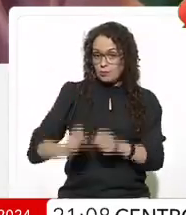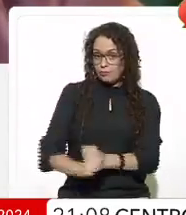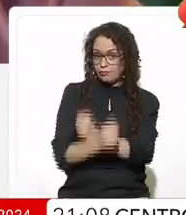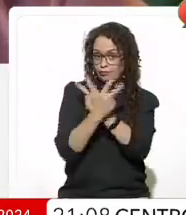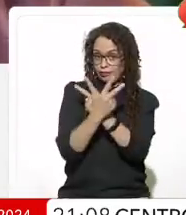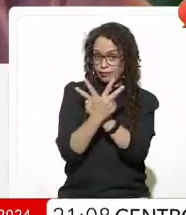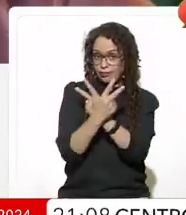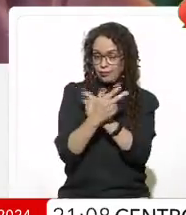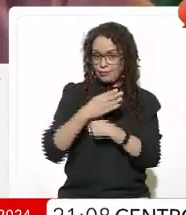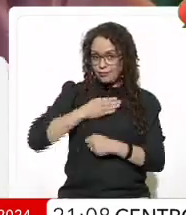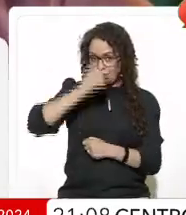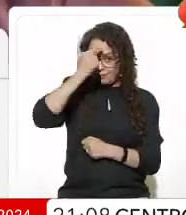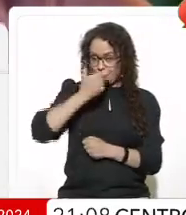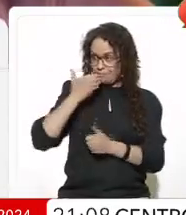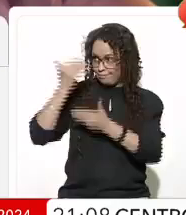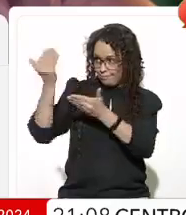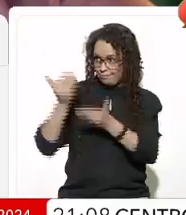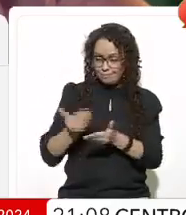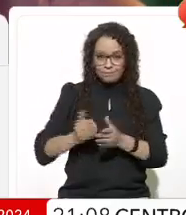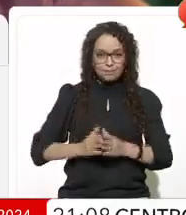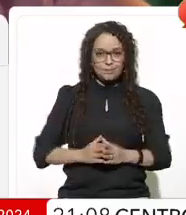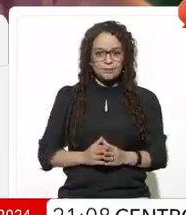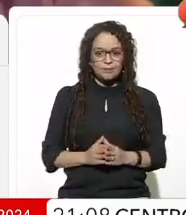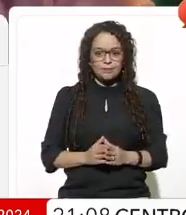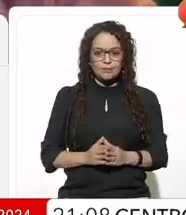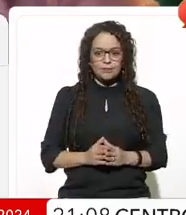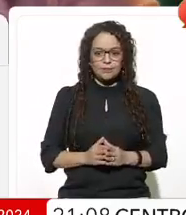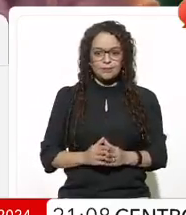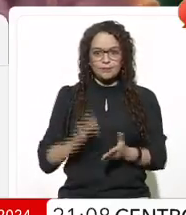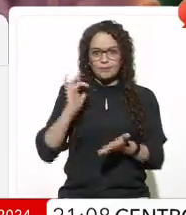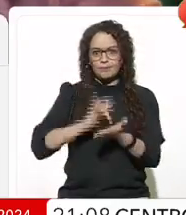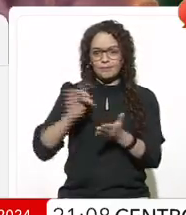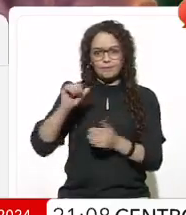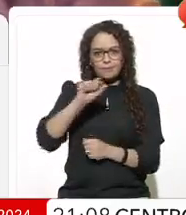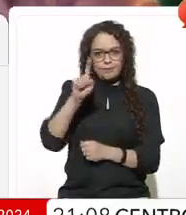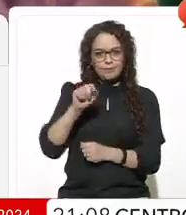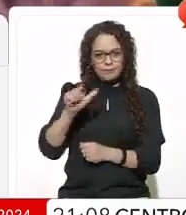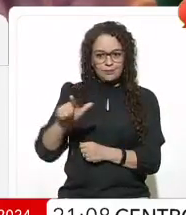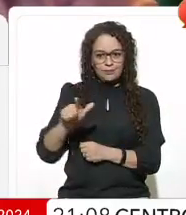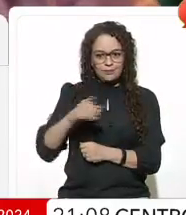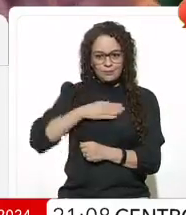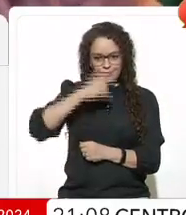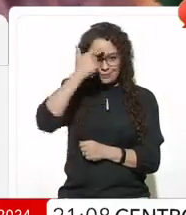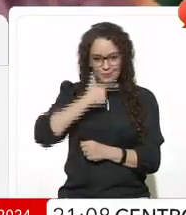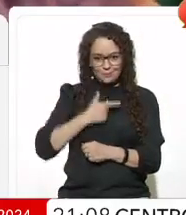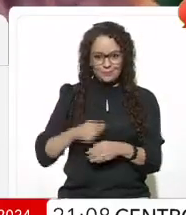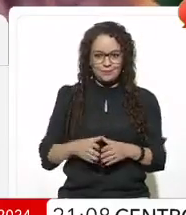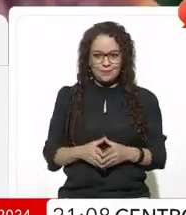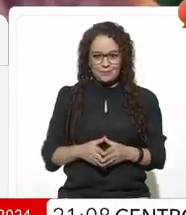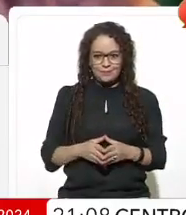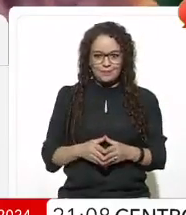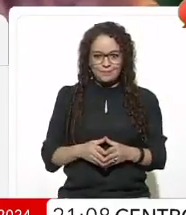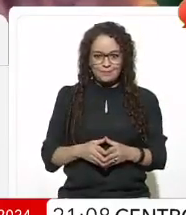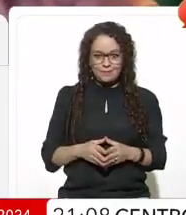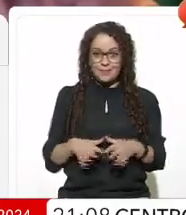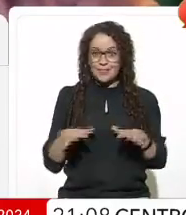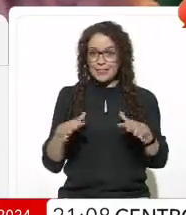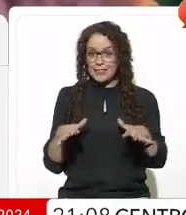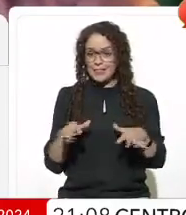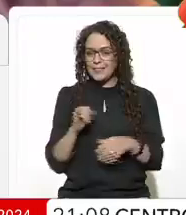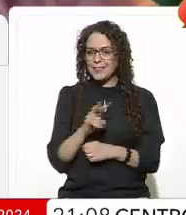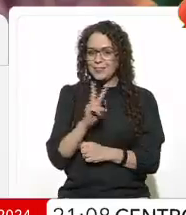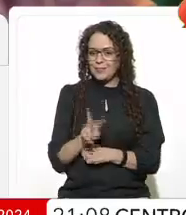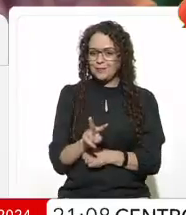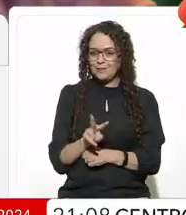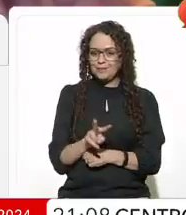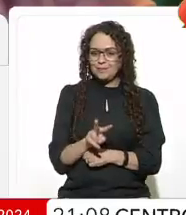remota esta noche. Bienvenido. Gracias, Azul. Buenas noches, temblorosas. Temblorosas. Así es, pero aunque